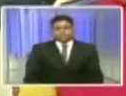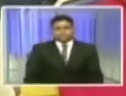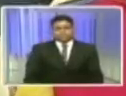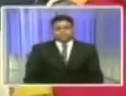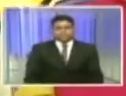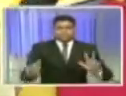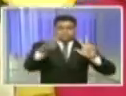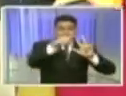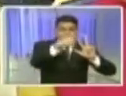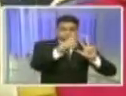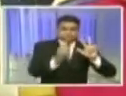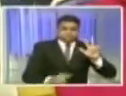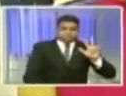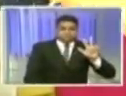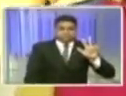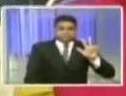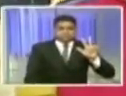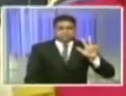tercer lugar,